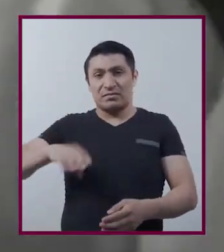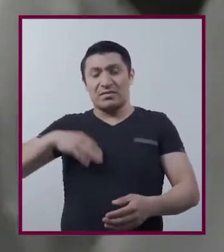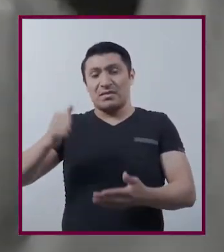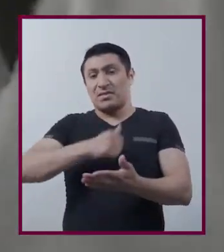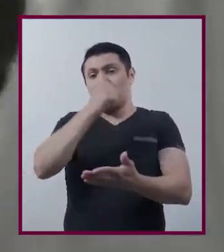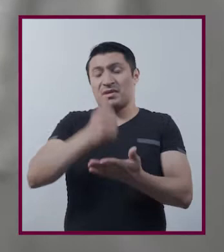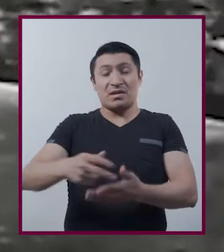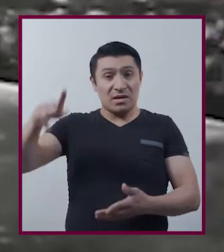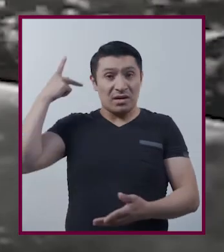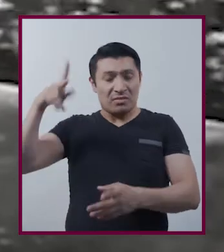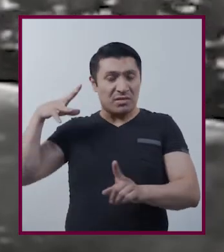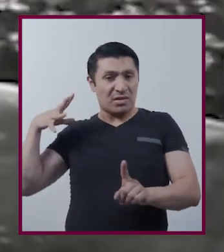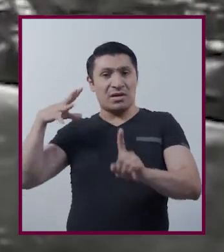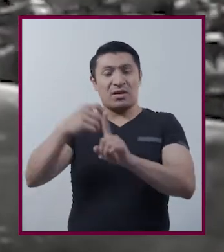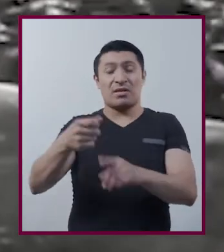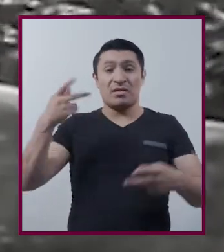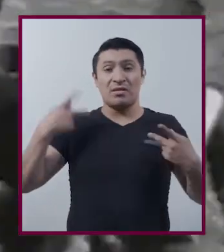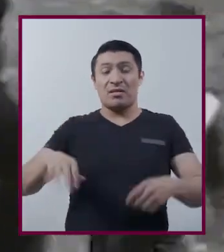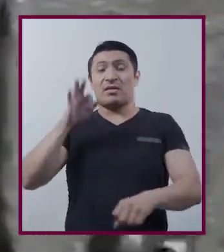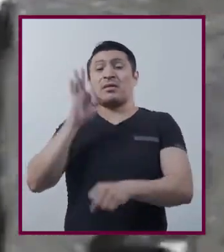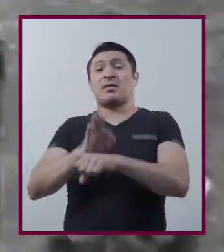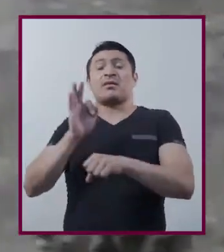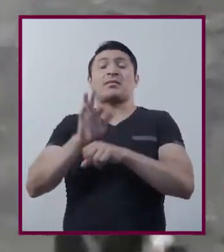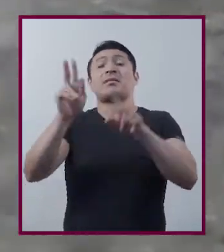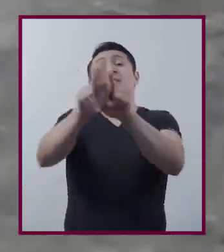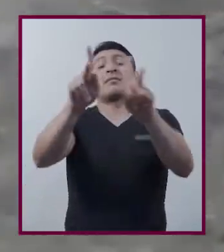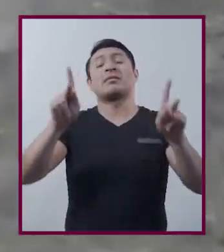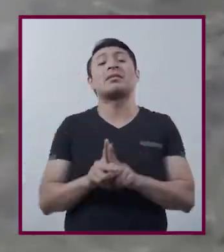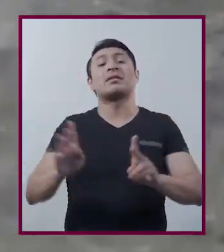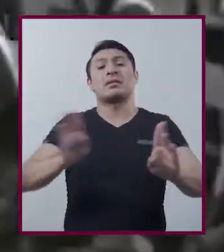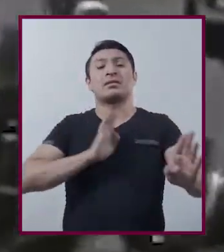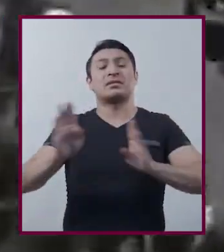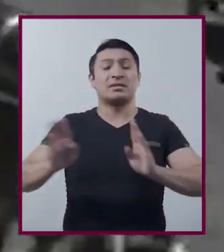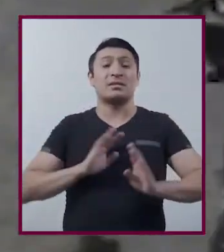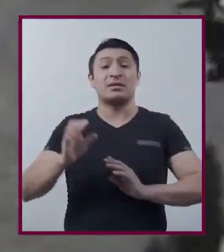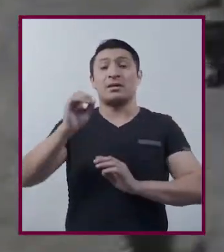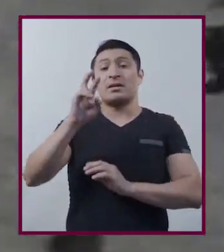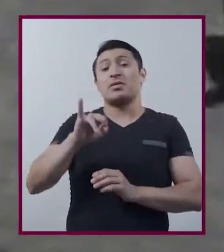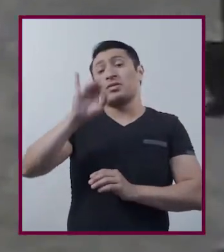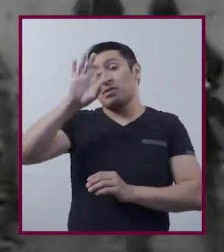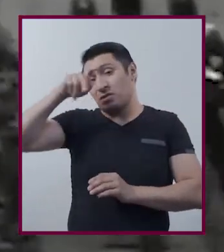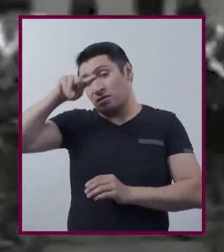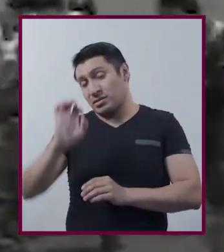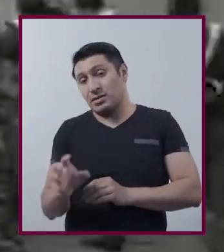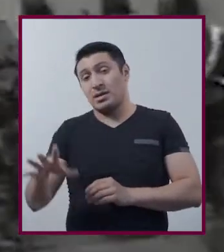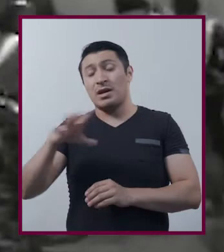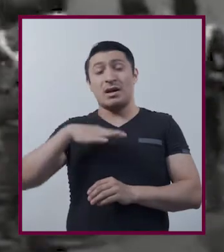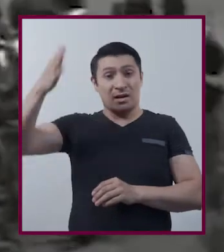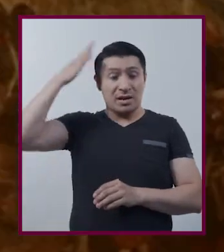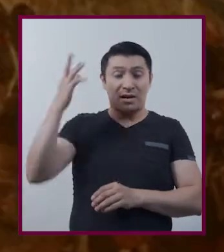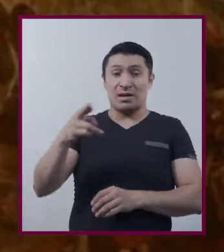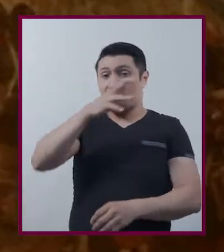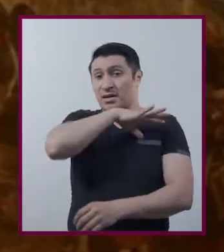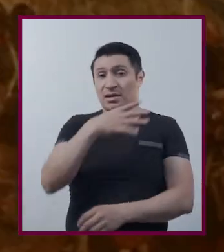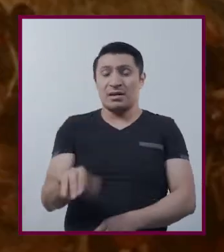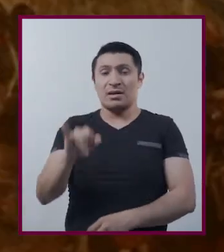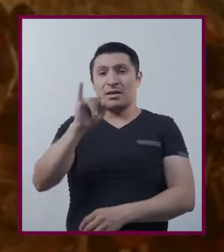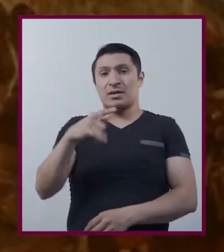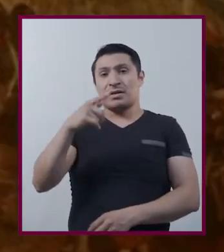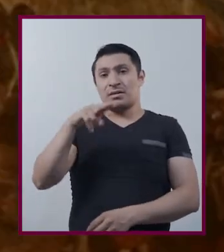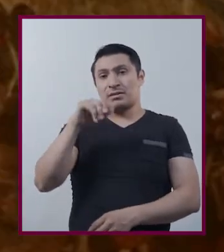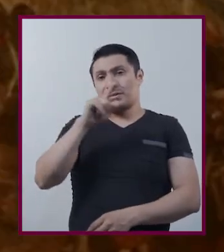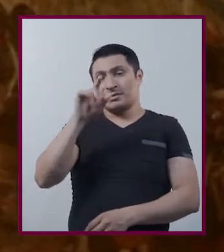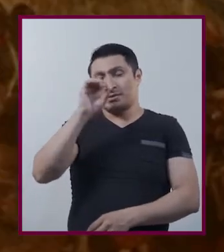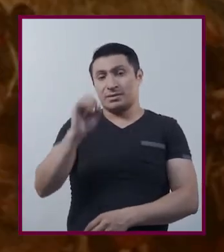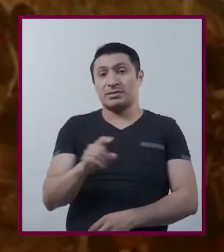en su intento de tomar la ciudad de Puebla por los defensores mexicanos de la plaza, el Ejército de Oriente, al mando del